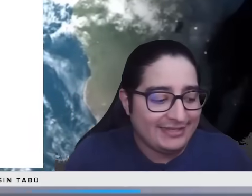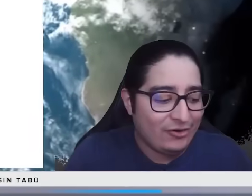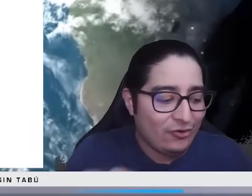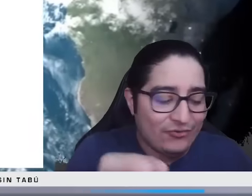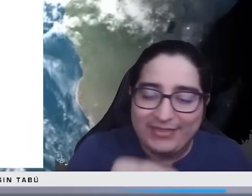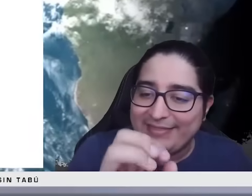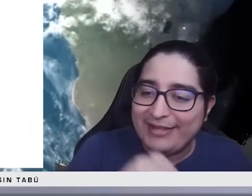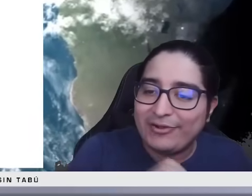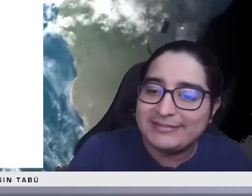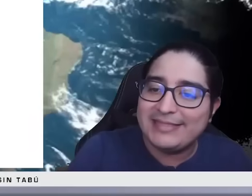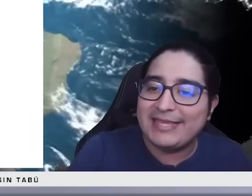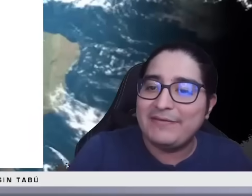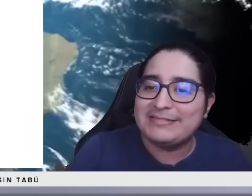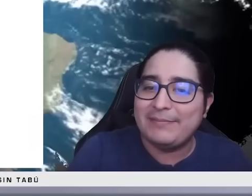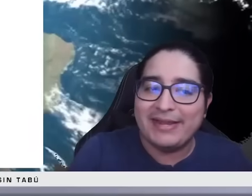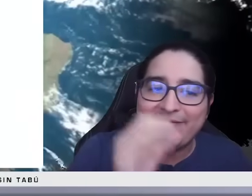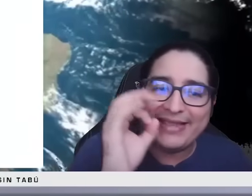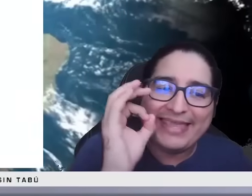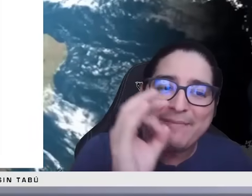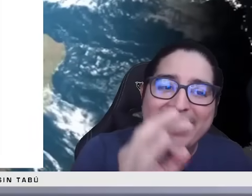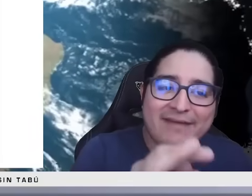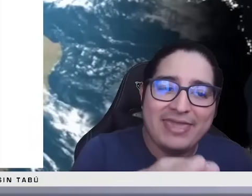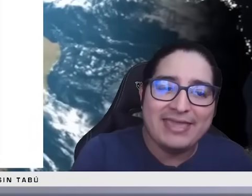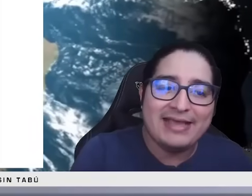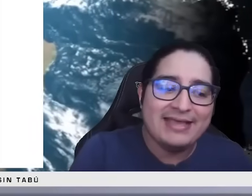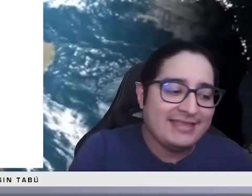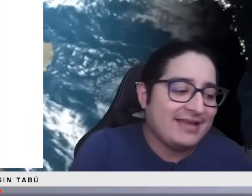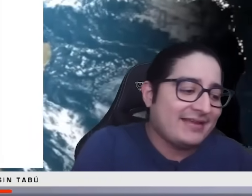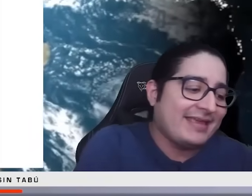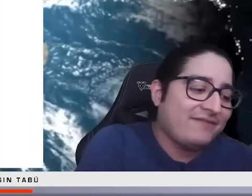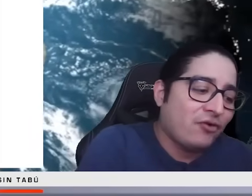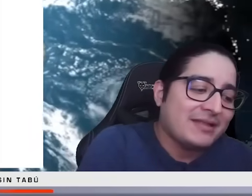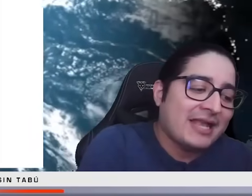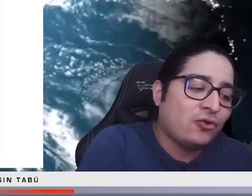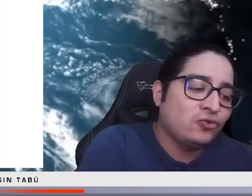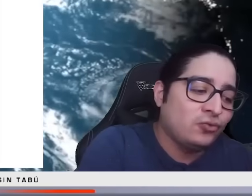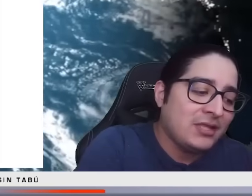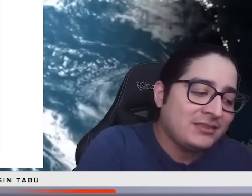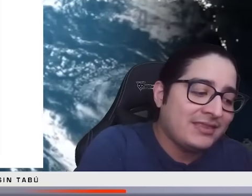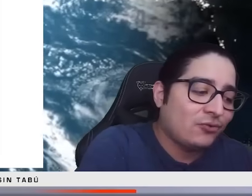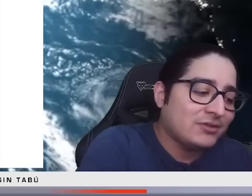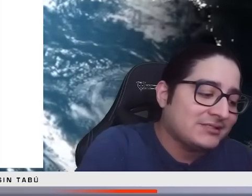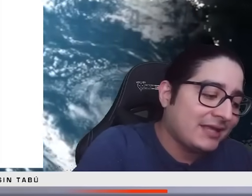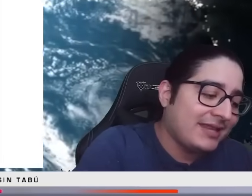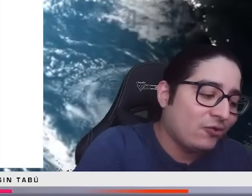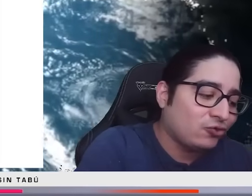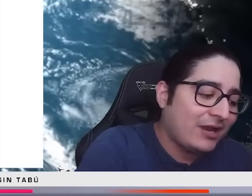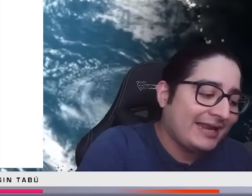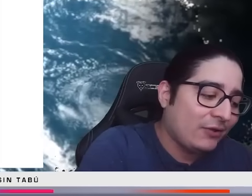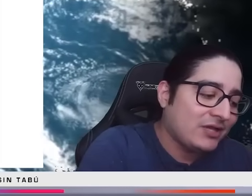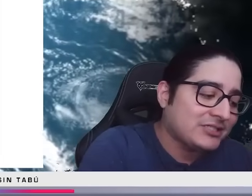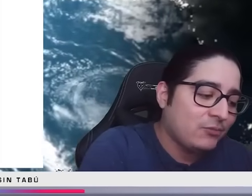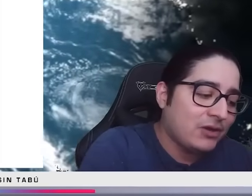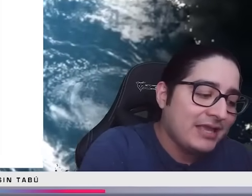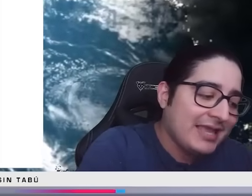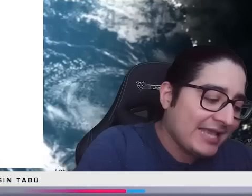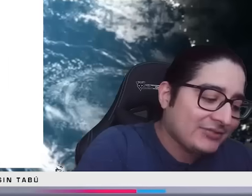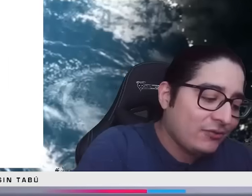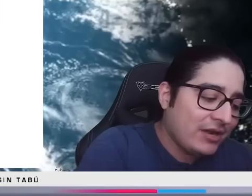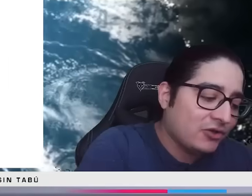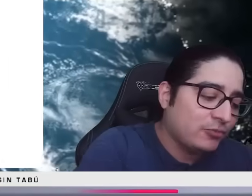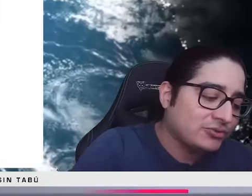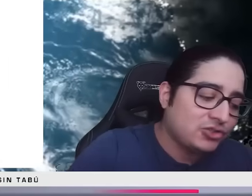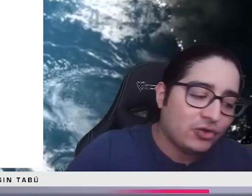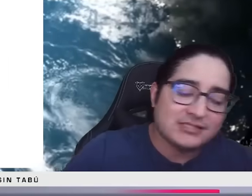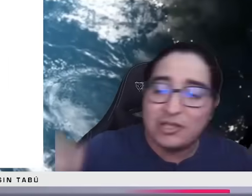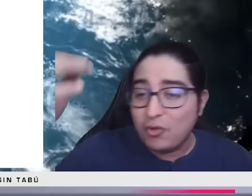decir, de lo que es la entrevista, para que vean qué maravilla y qué forma tan contundente de contestar de la doctora Claudia Sheinbaum. Eso